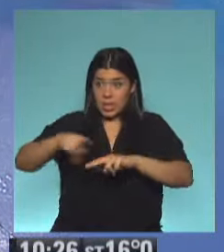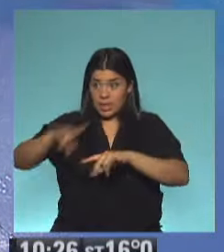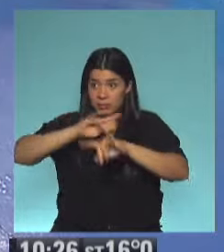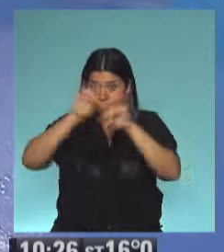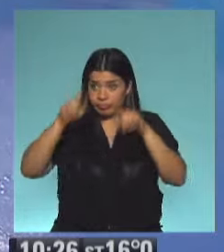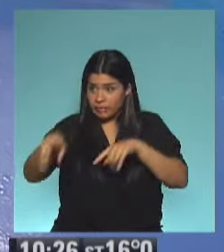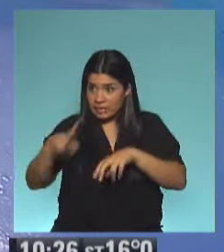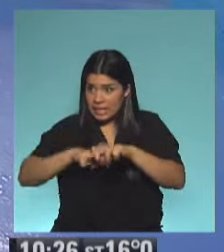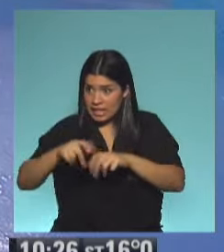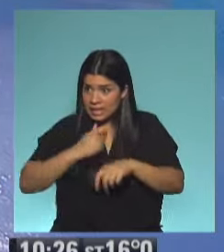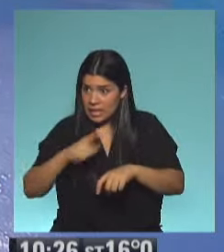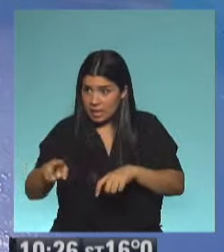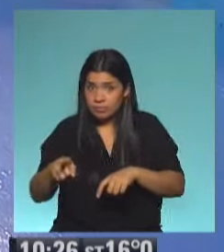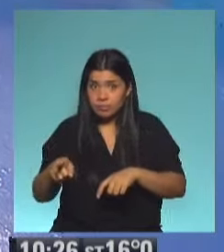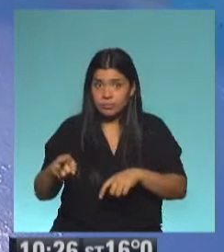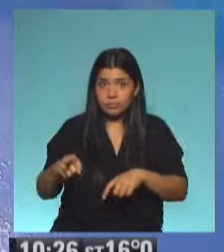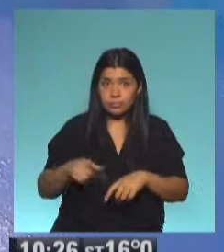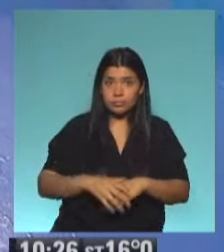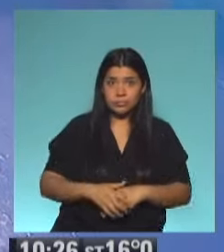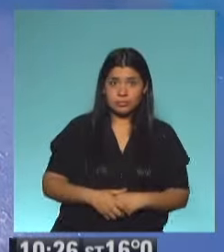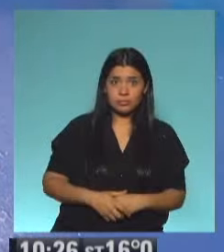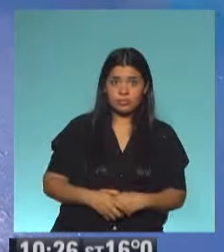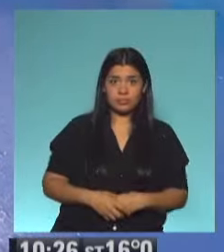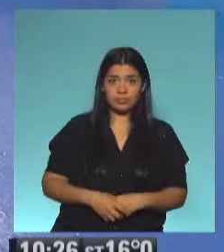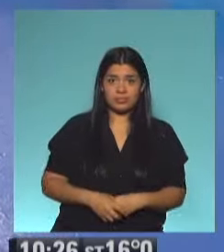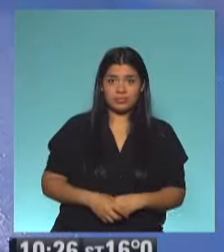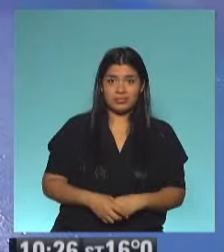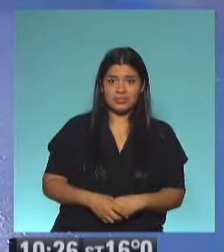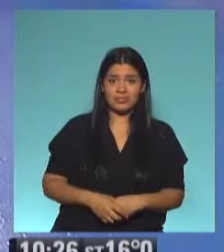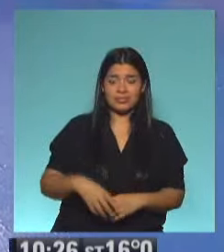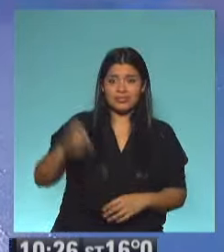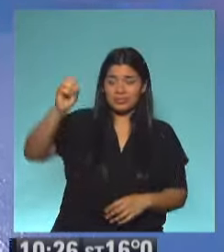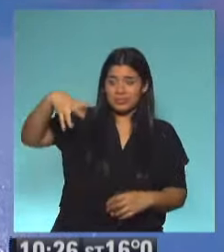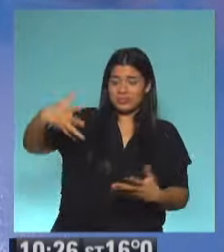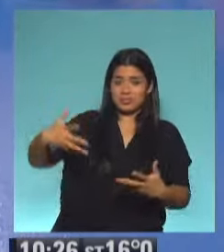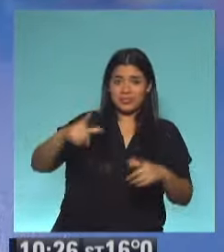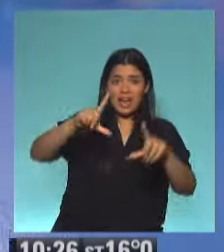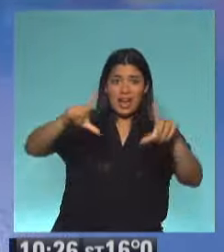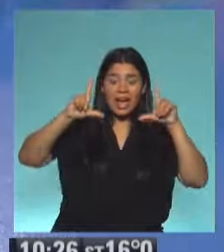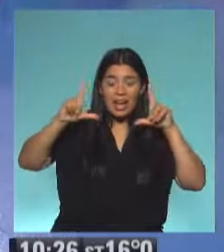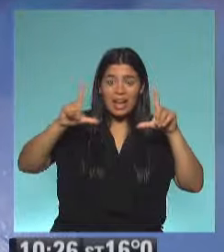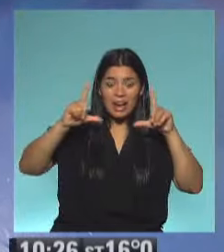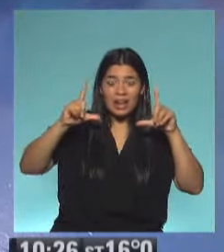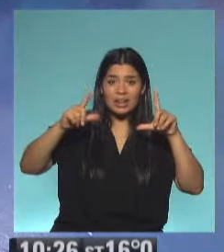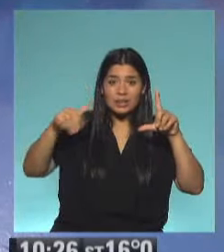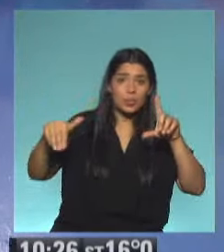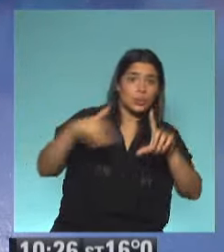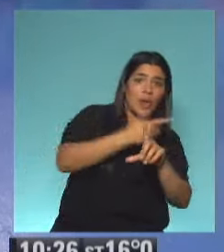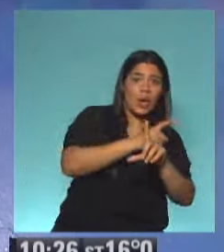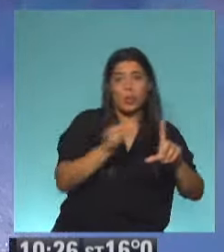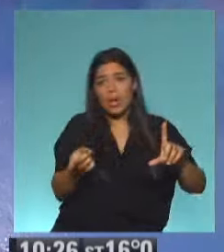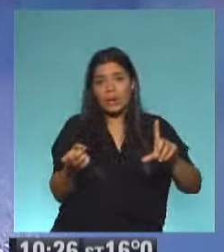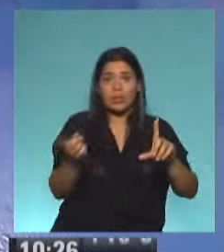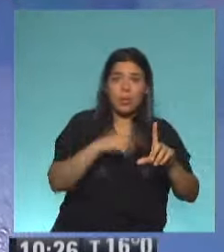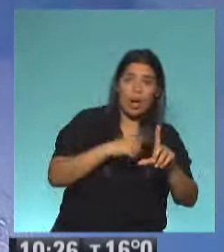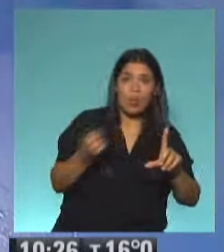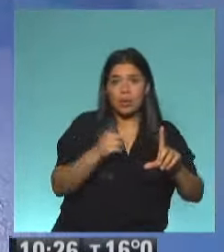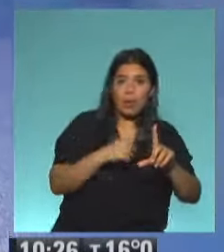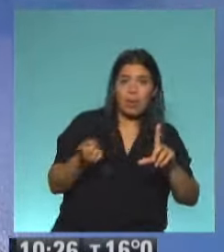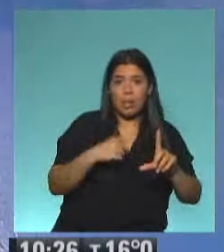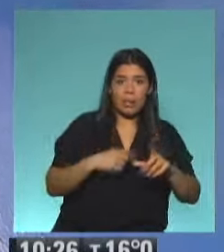estar por acá? ¿Dónde está? Ahí está. Ahí aparece. Ahí apareció. Desaparece. Aparece, viene, se va. Ahí